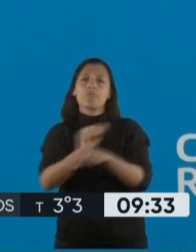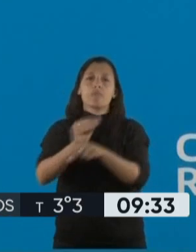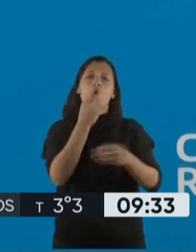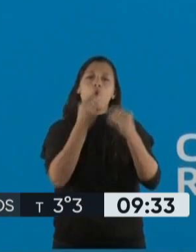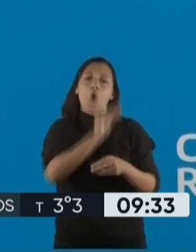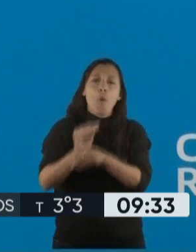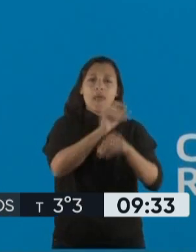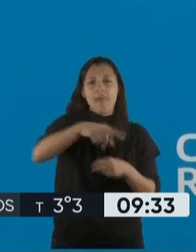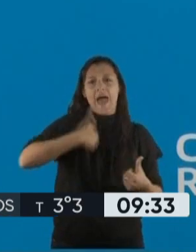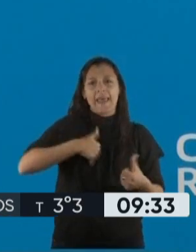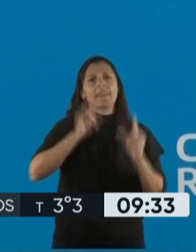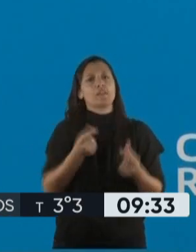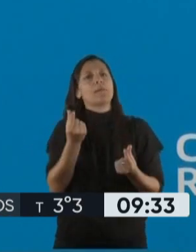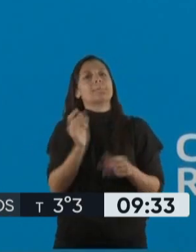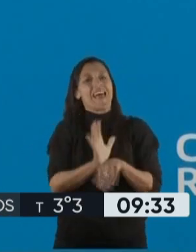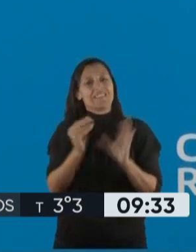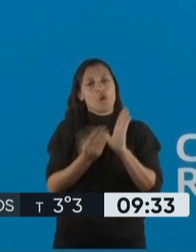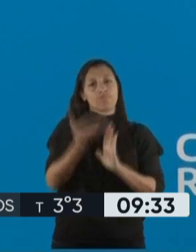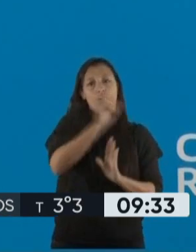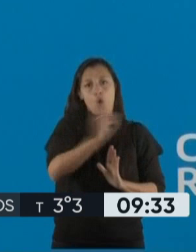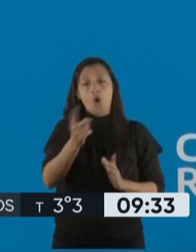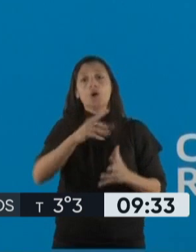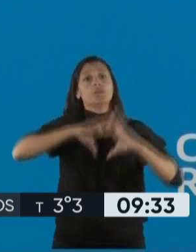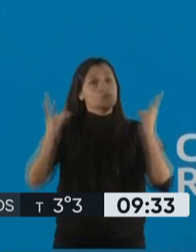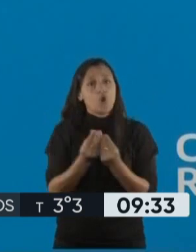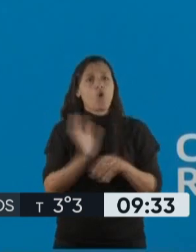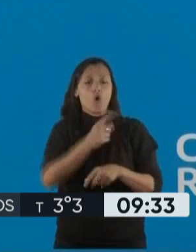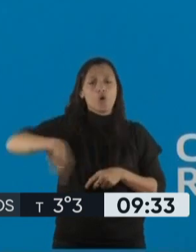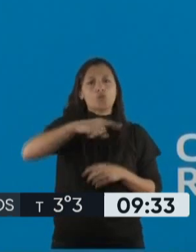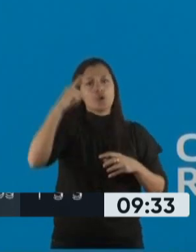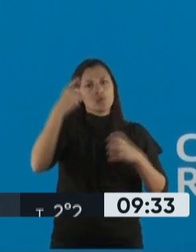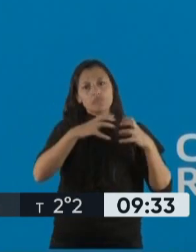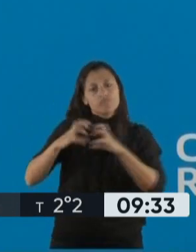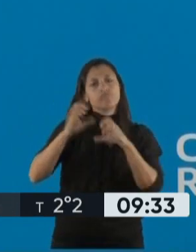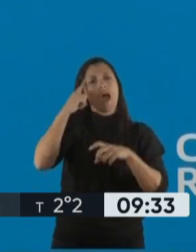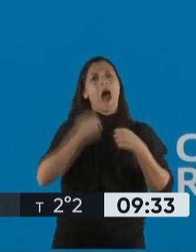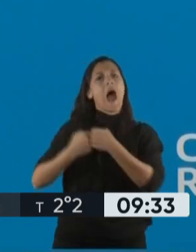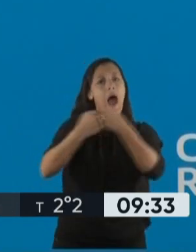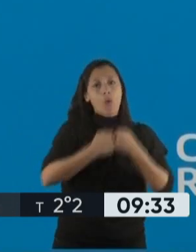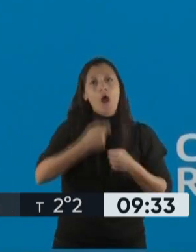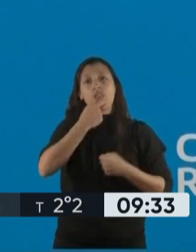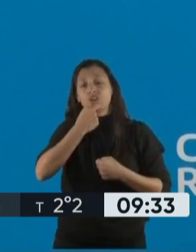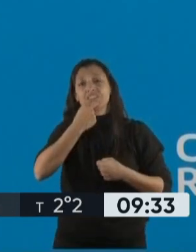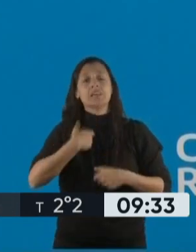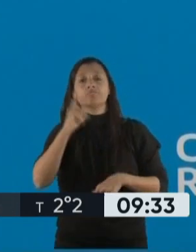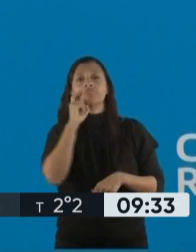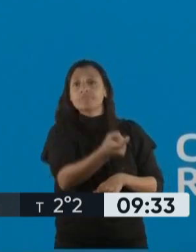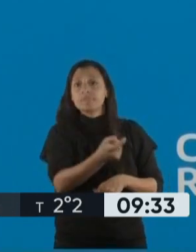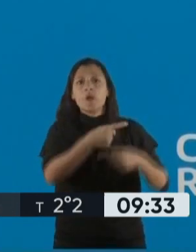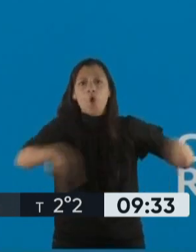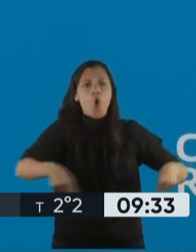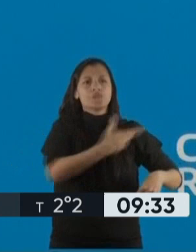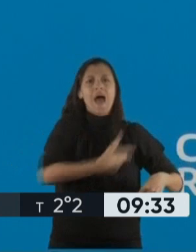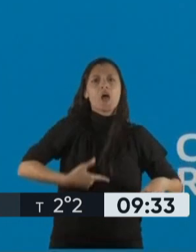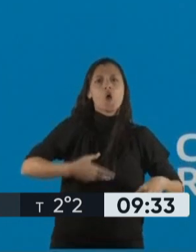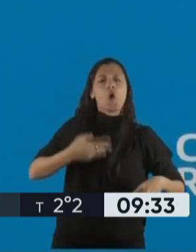argentinos y cuidar los precios. Este diálogo y este consenso tiene el límite de que si no se cumplen las directivas que da el gobierno o de